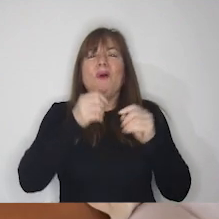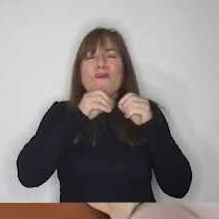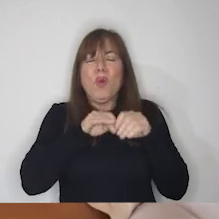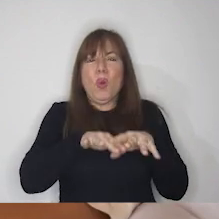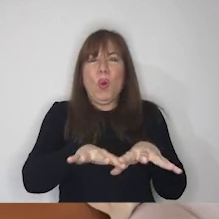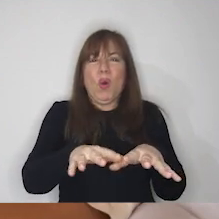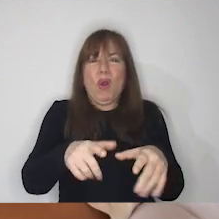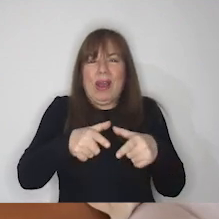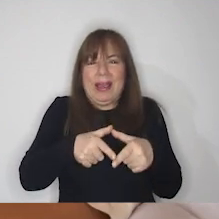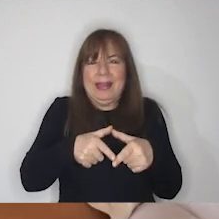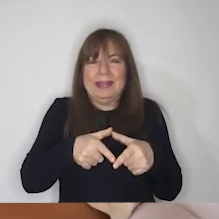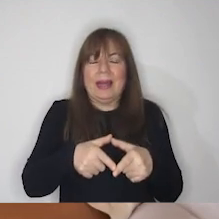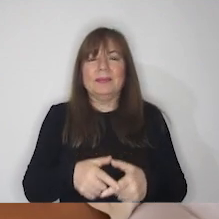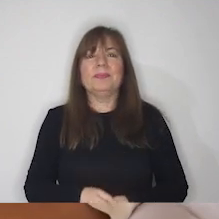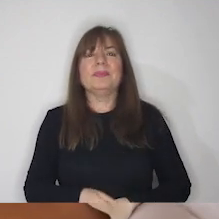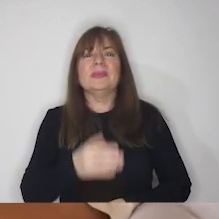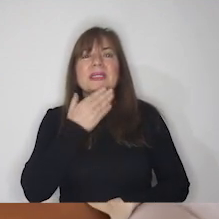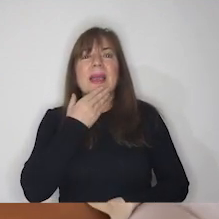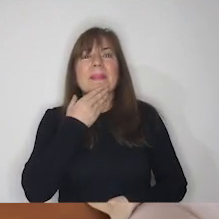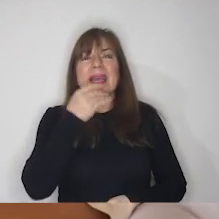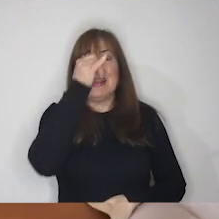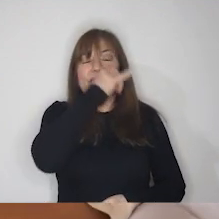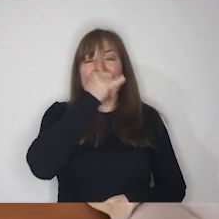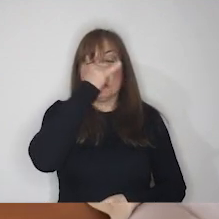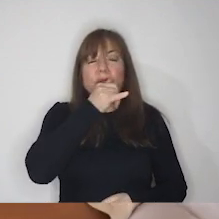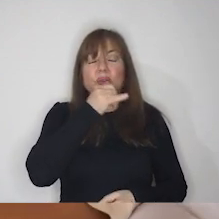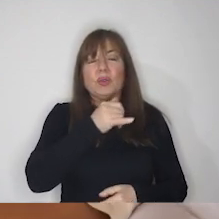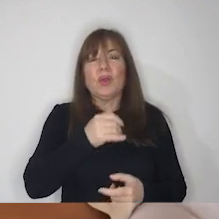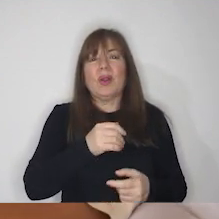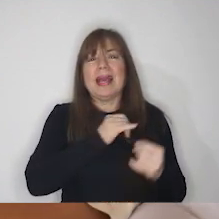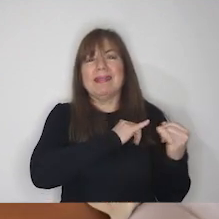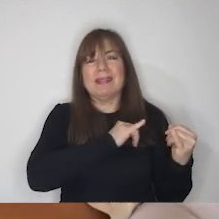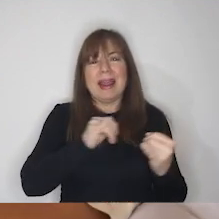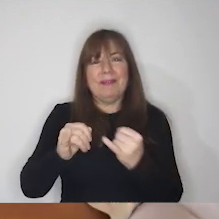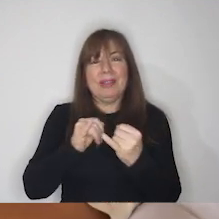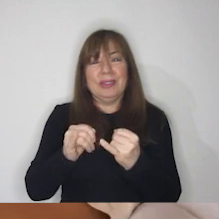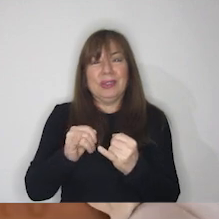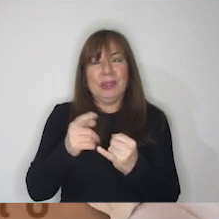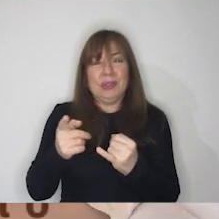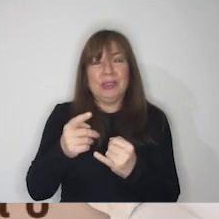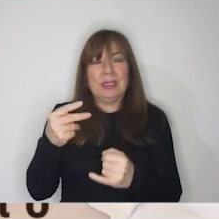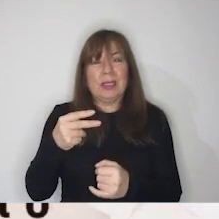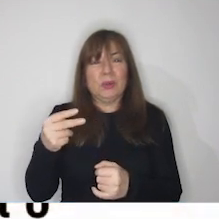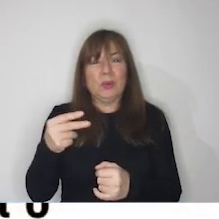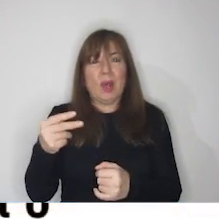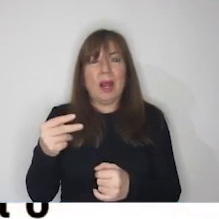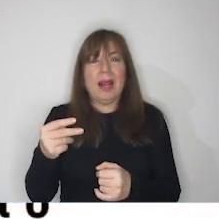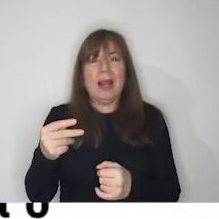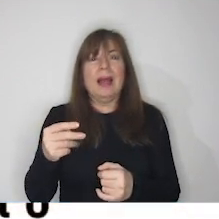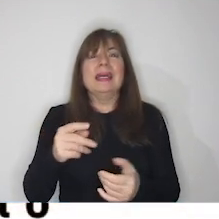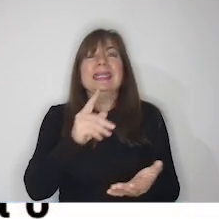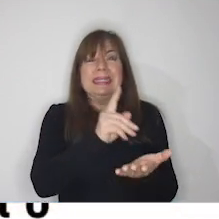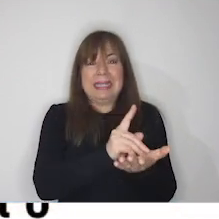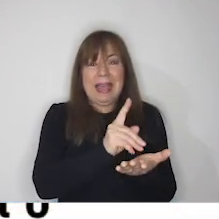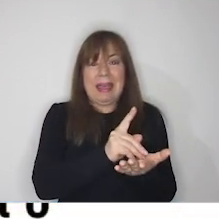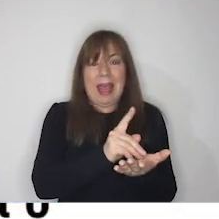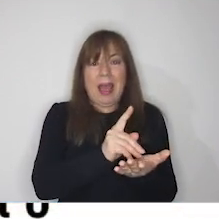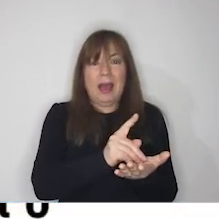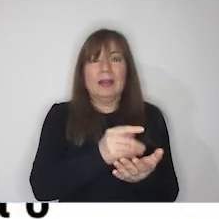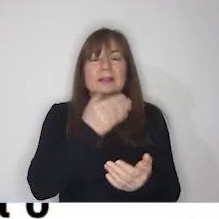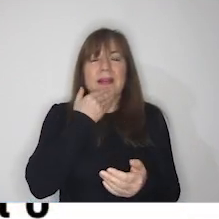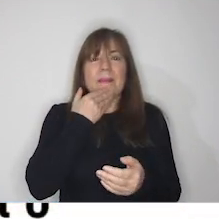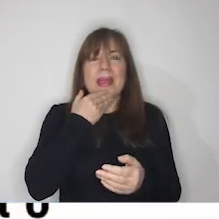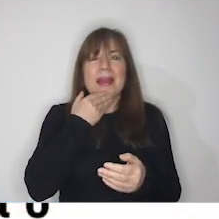por flujos de mal olor o cambios en el color del flujo genital. Existen otros tipos de infecciones de transmisión sexual como